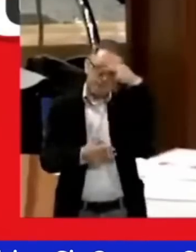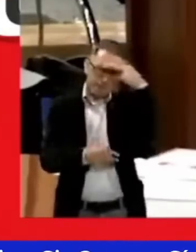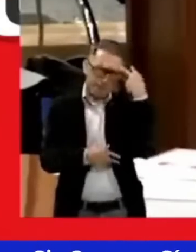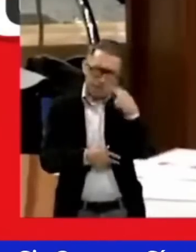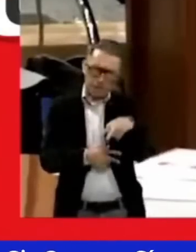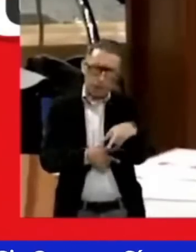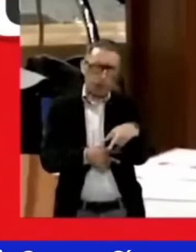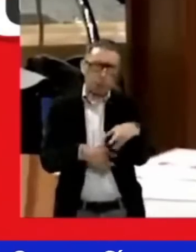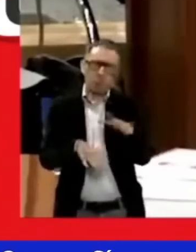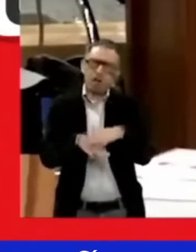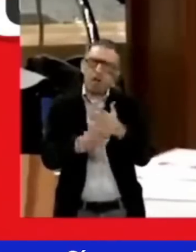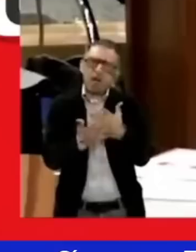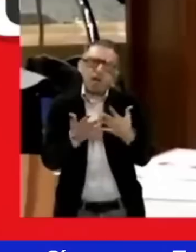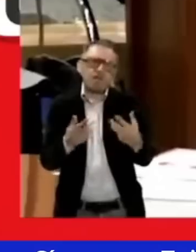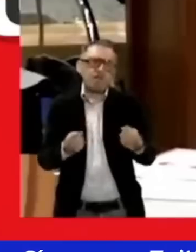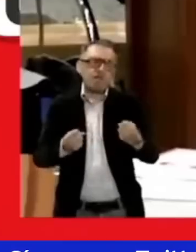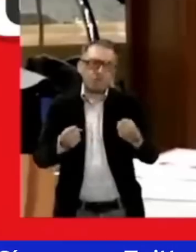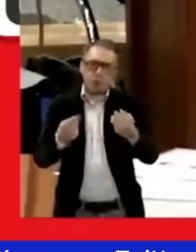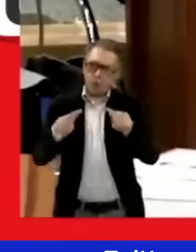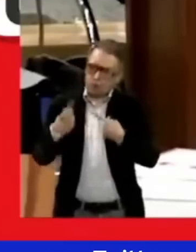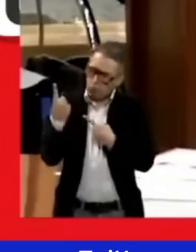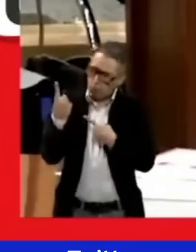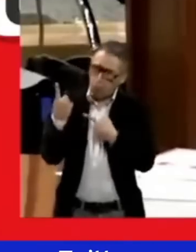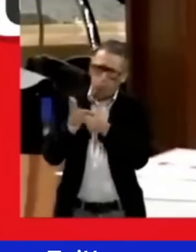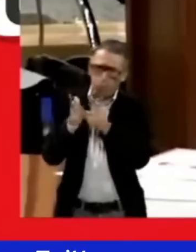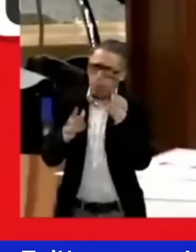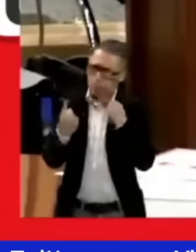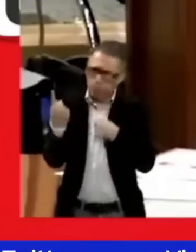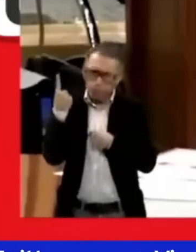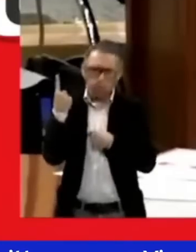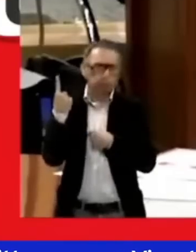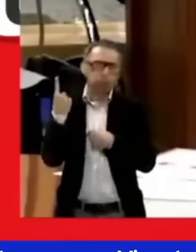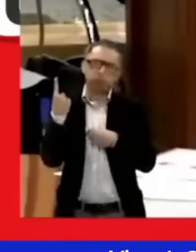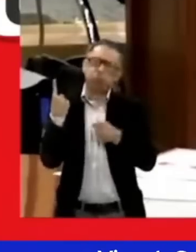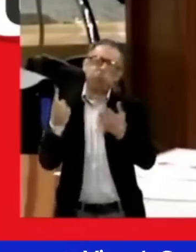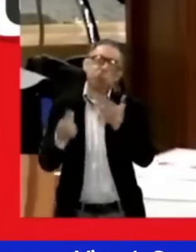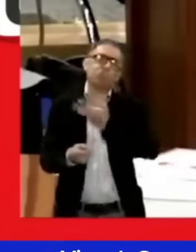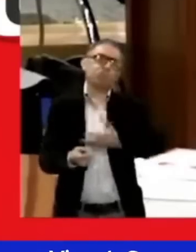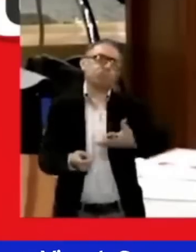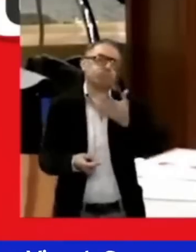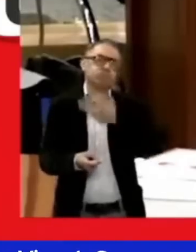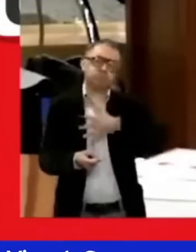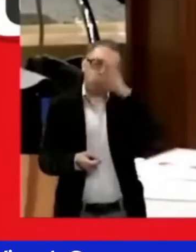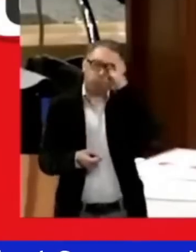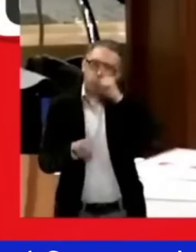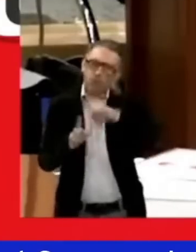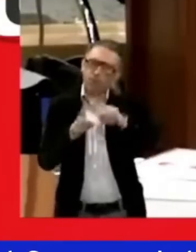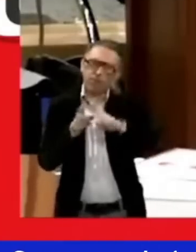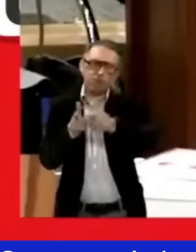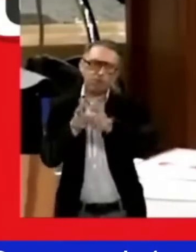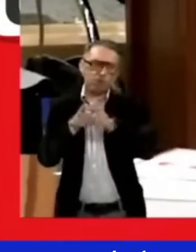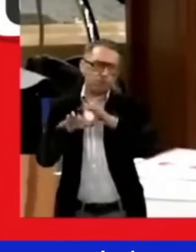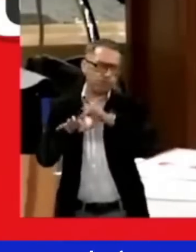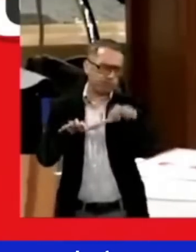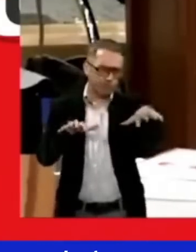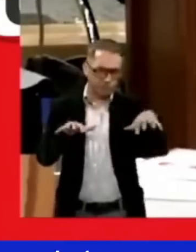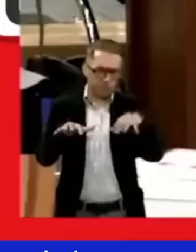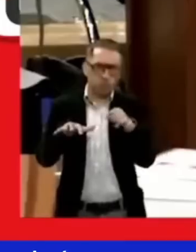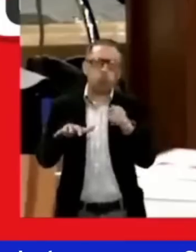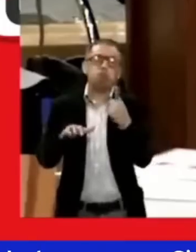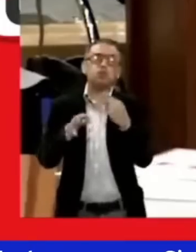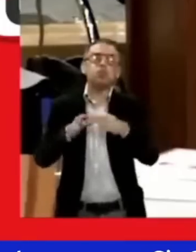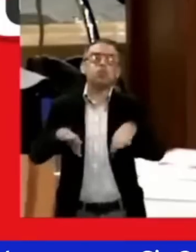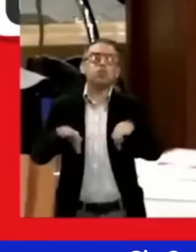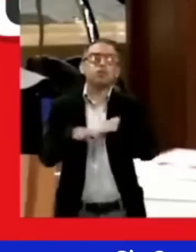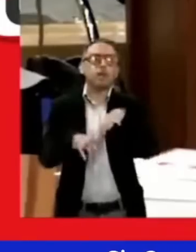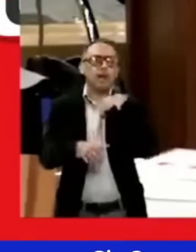persona. Es una nación plural, diversa, y para ello necesita preservar sus elecciones auténticas.